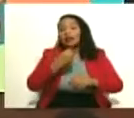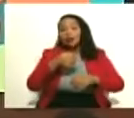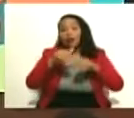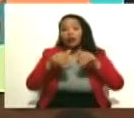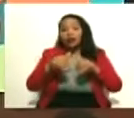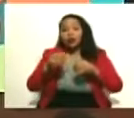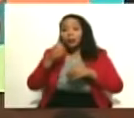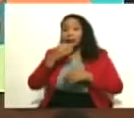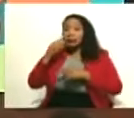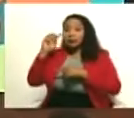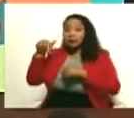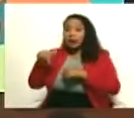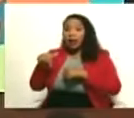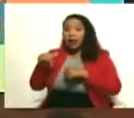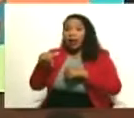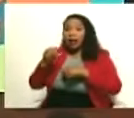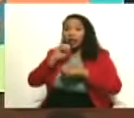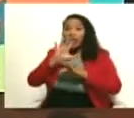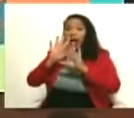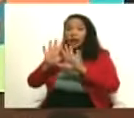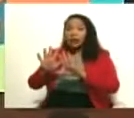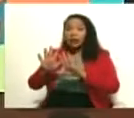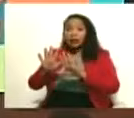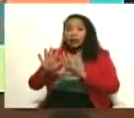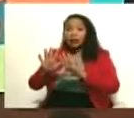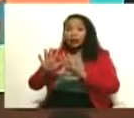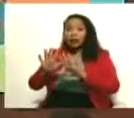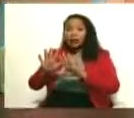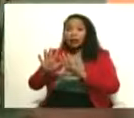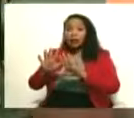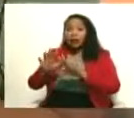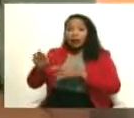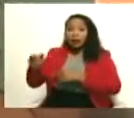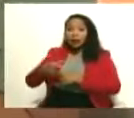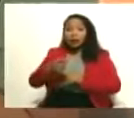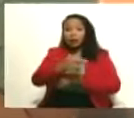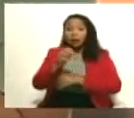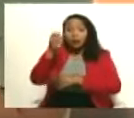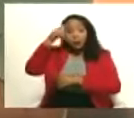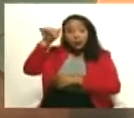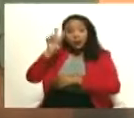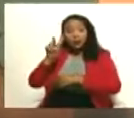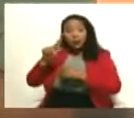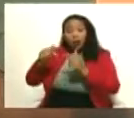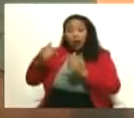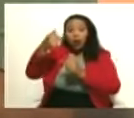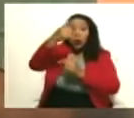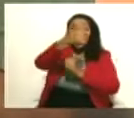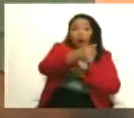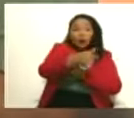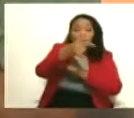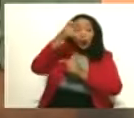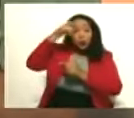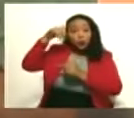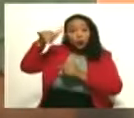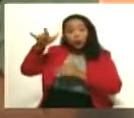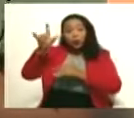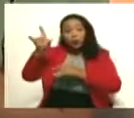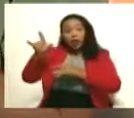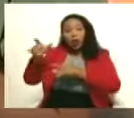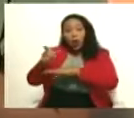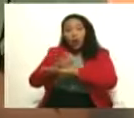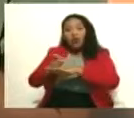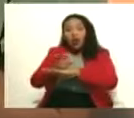es el pulso de la historia. Entre, por un lado, de este lado del río, el pueblo de Venezuela. Y del otro lado del río, el gobierno títere